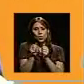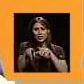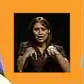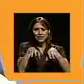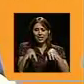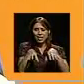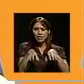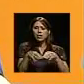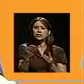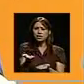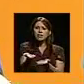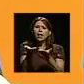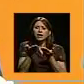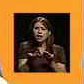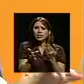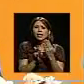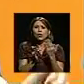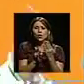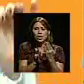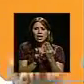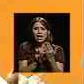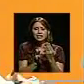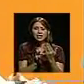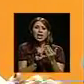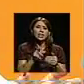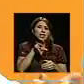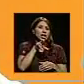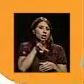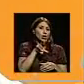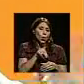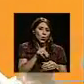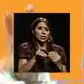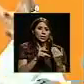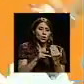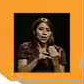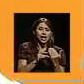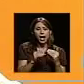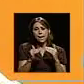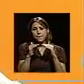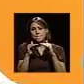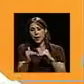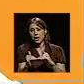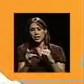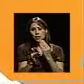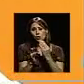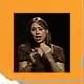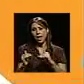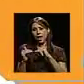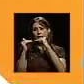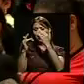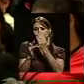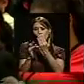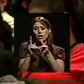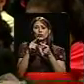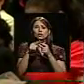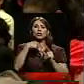trajeran tecnologías de no baja y alta tecnología, entonces estamos dando como una gama de opciones para las